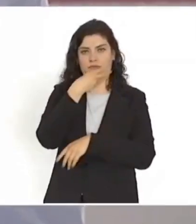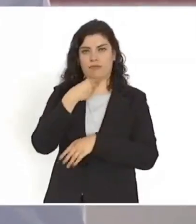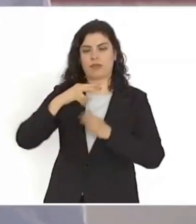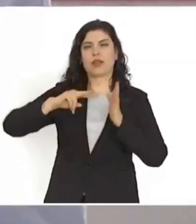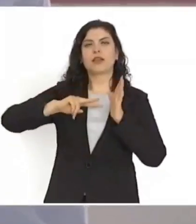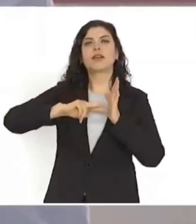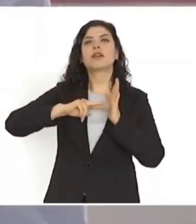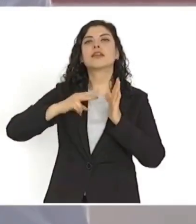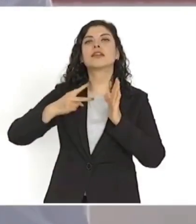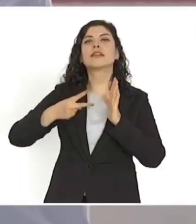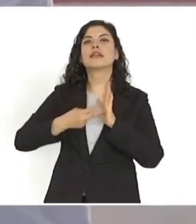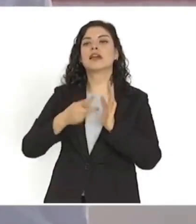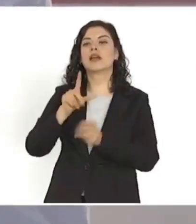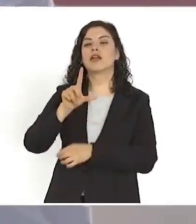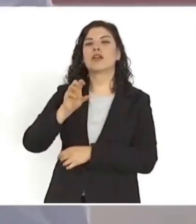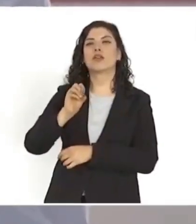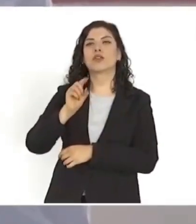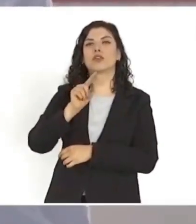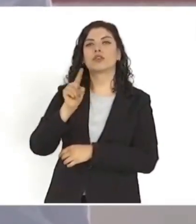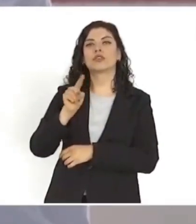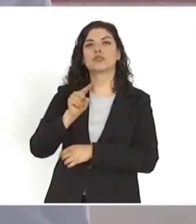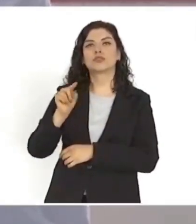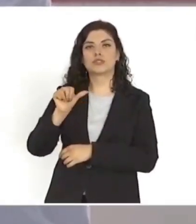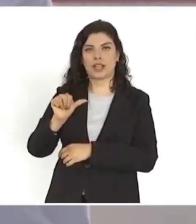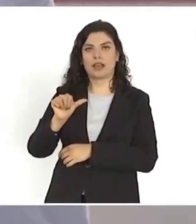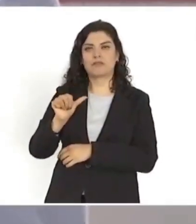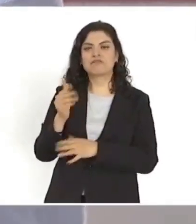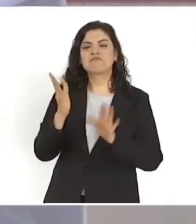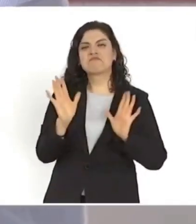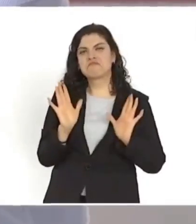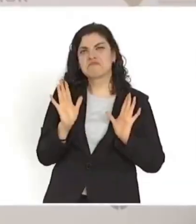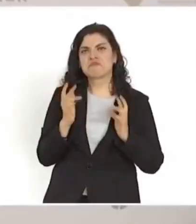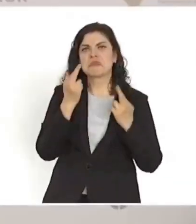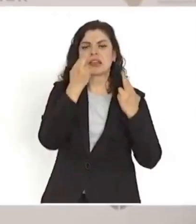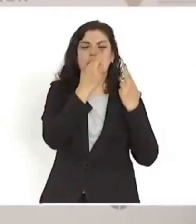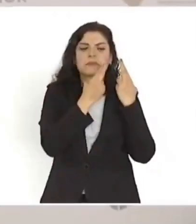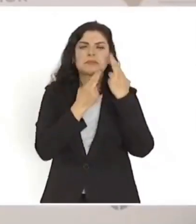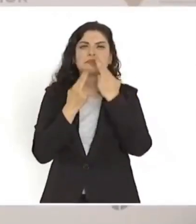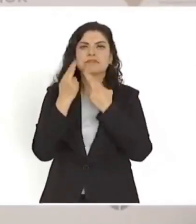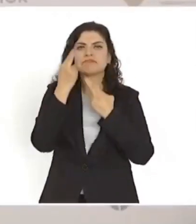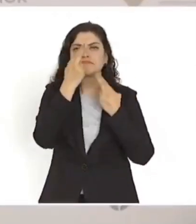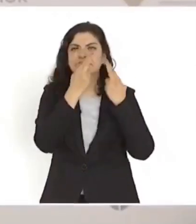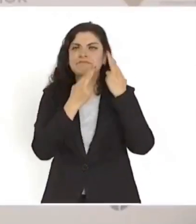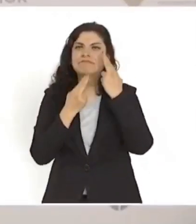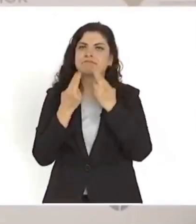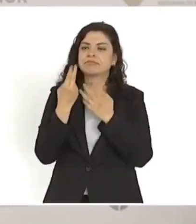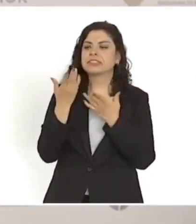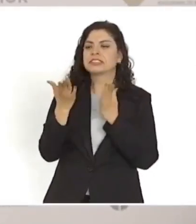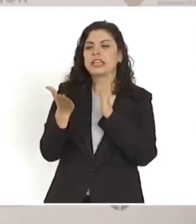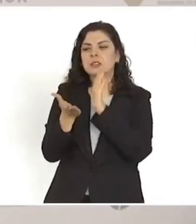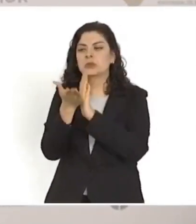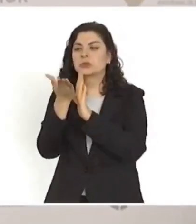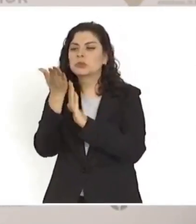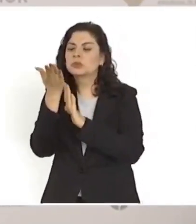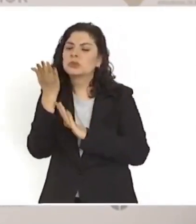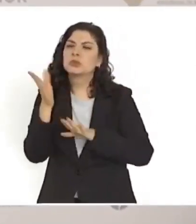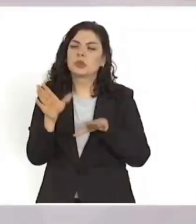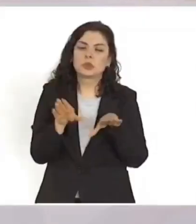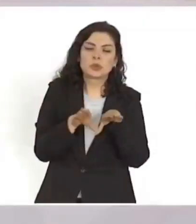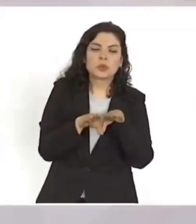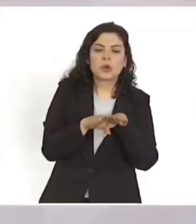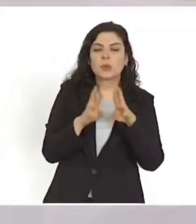el general Loza. Vamos a evaluar la obra. Vamos a hacer una reunión